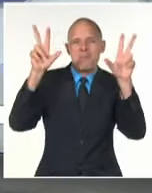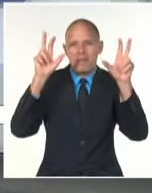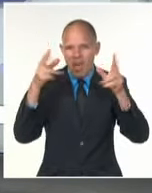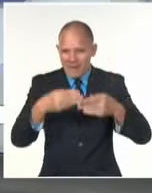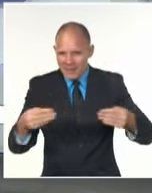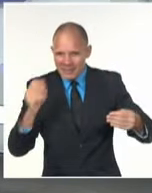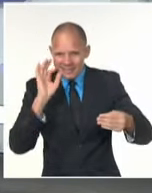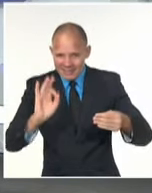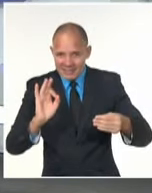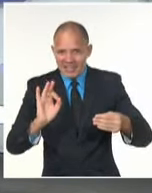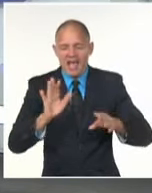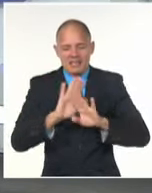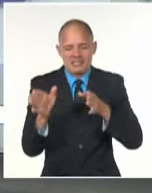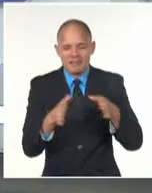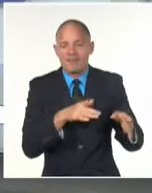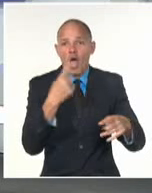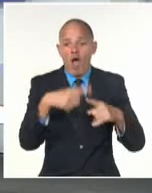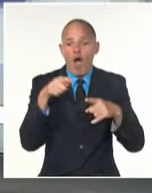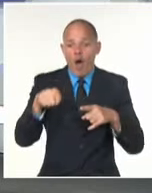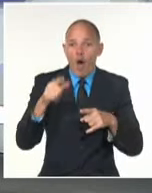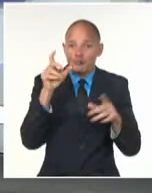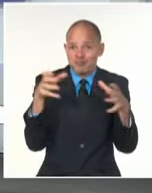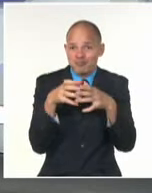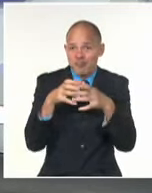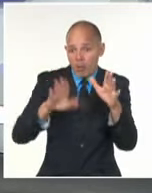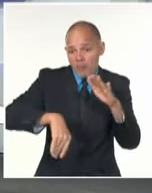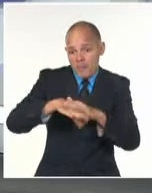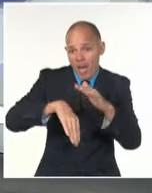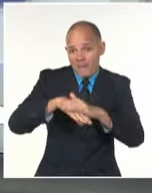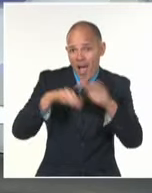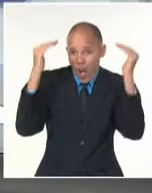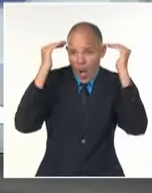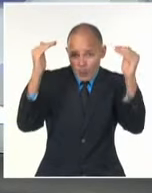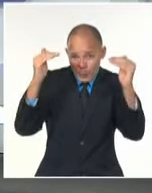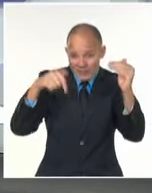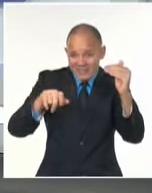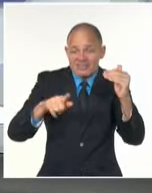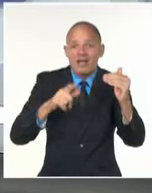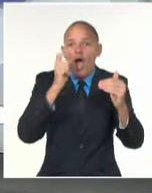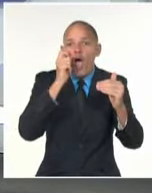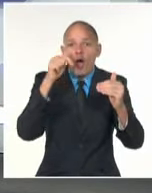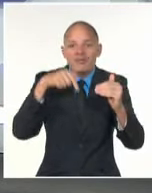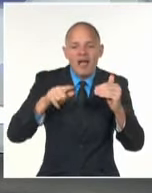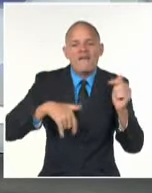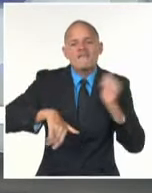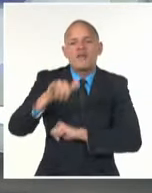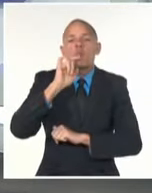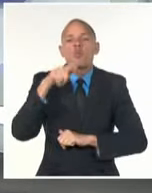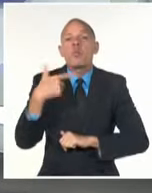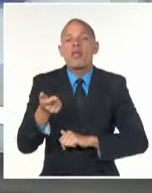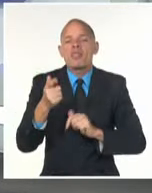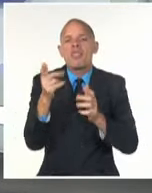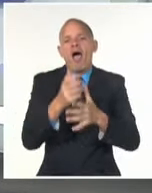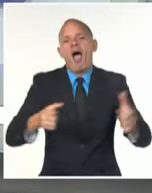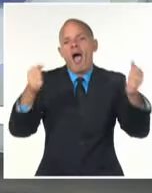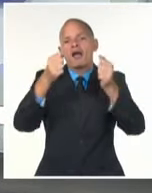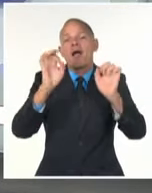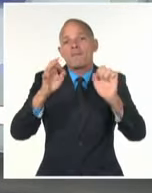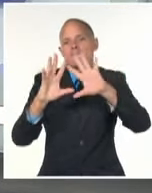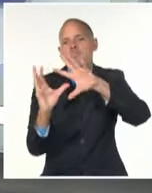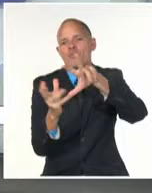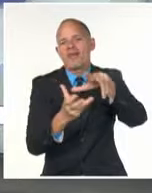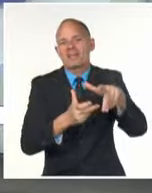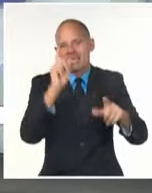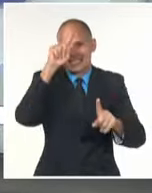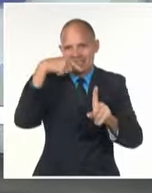también la clasificación del equipo cubano de fútbol sala al próximo campeonato mundial de la disciplina, que será en septiembre venidero